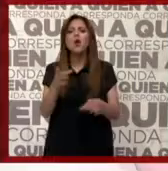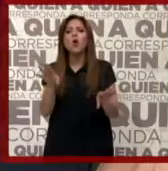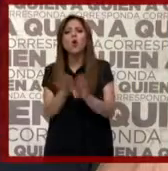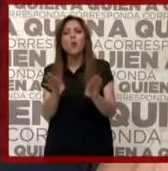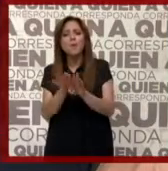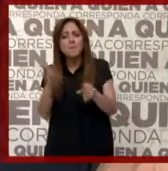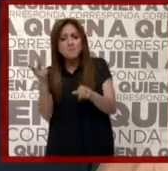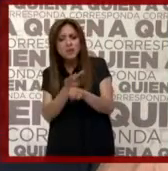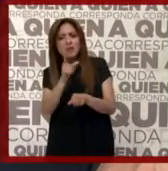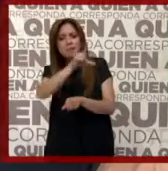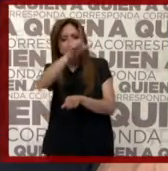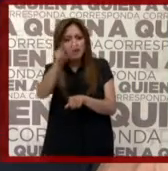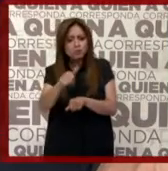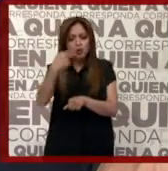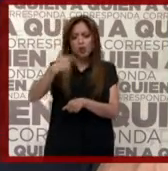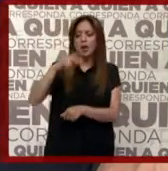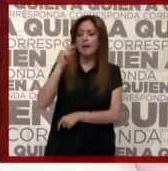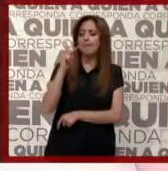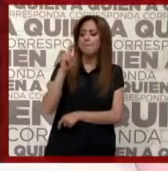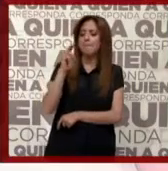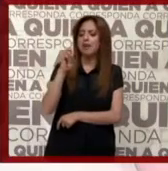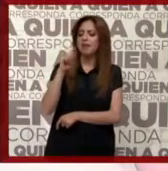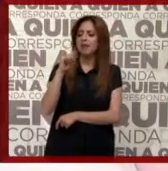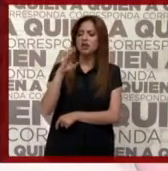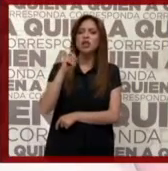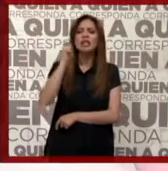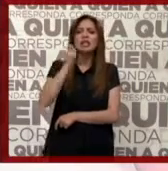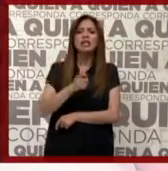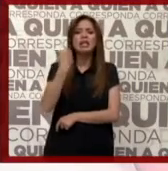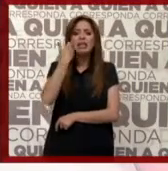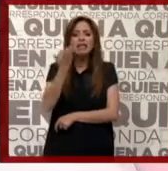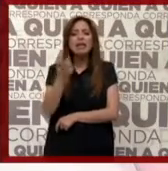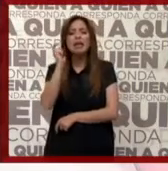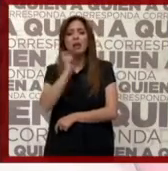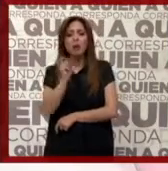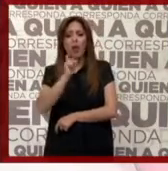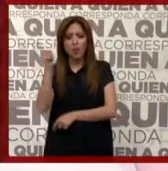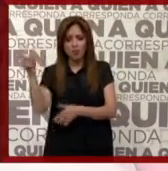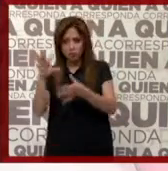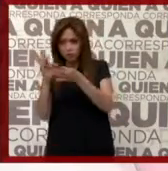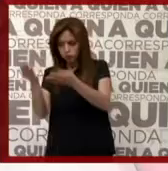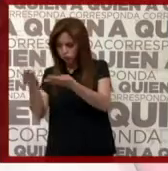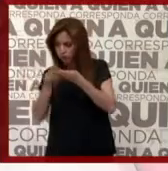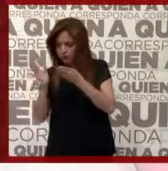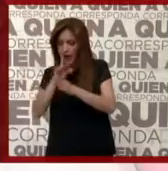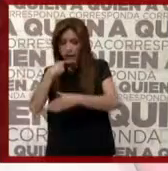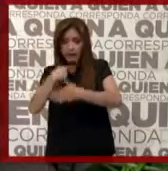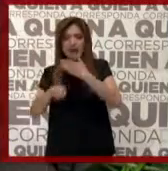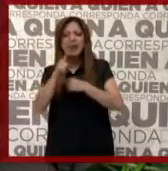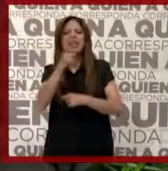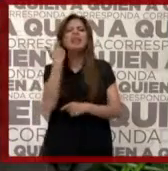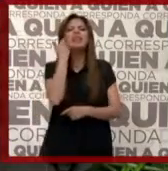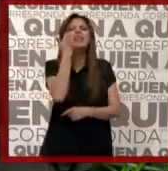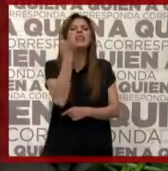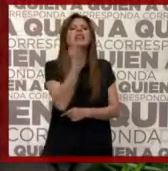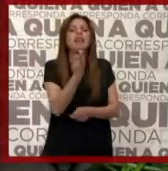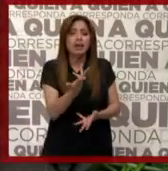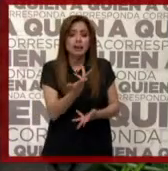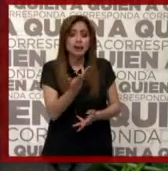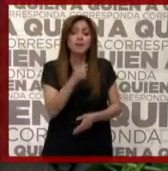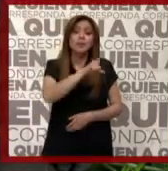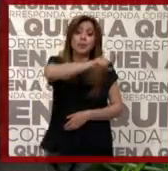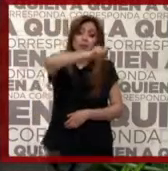establece unas pretensiones o sea qué pretende con la solución de la queja después de eso nosotros citamos a los